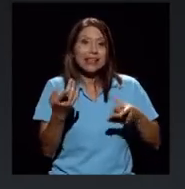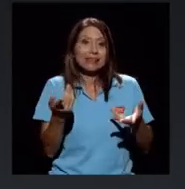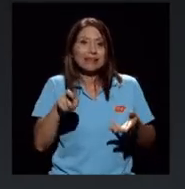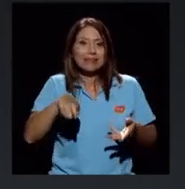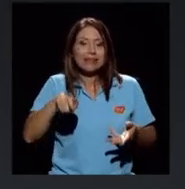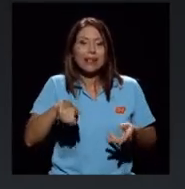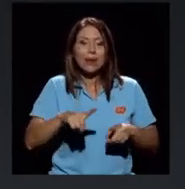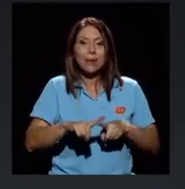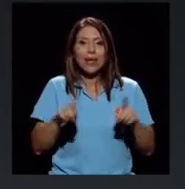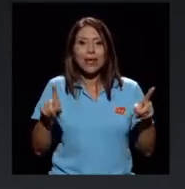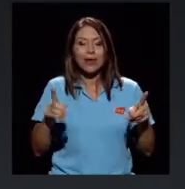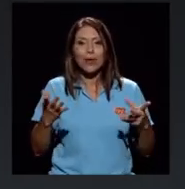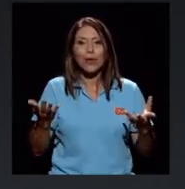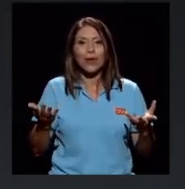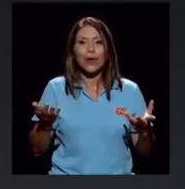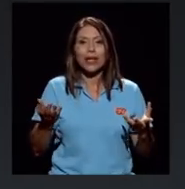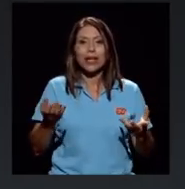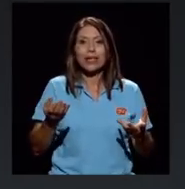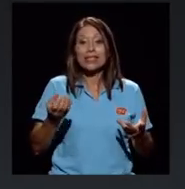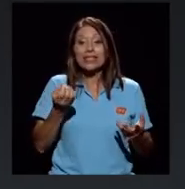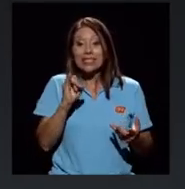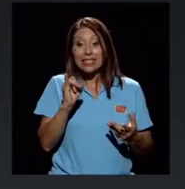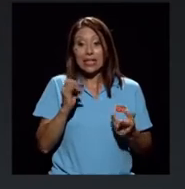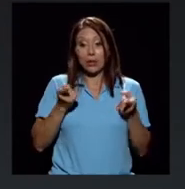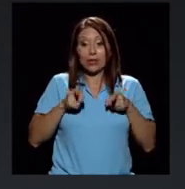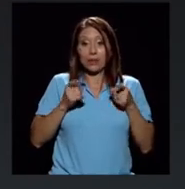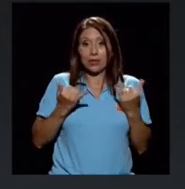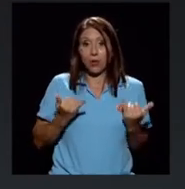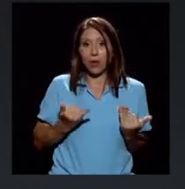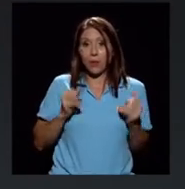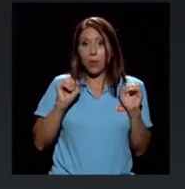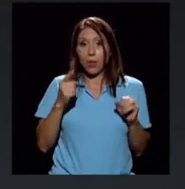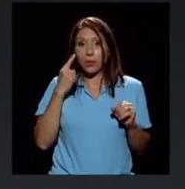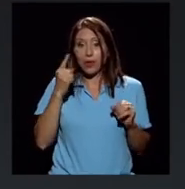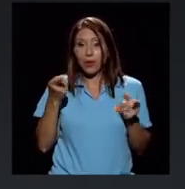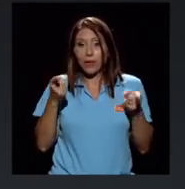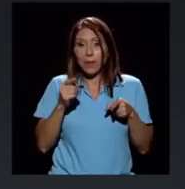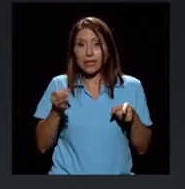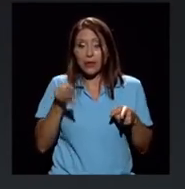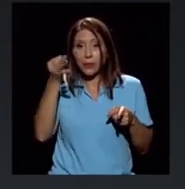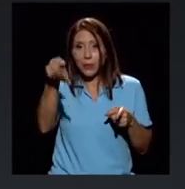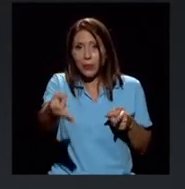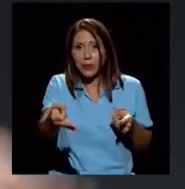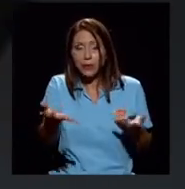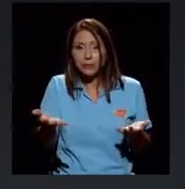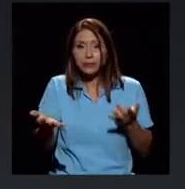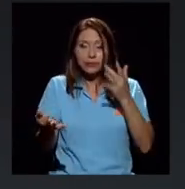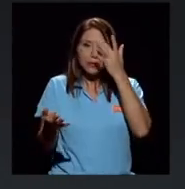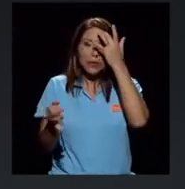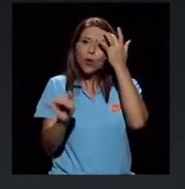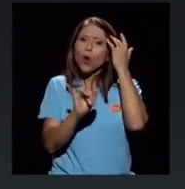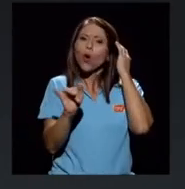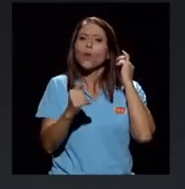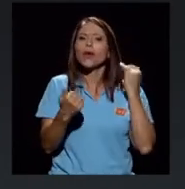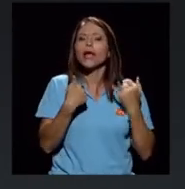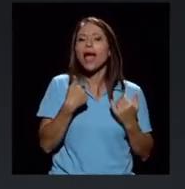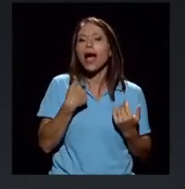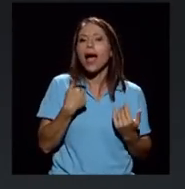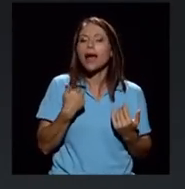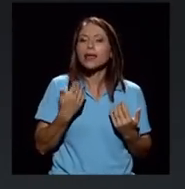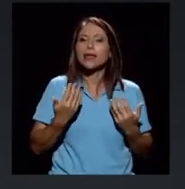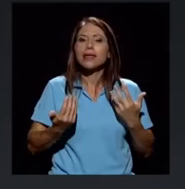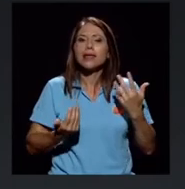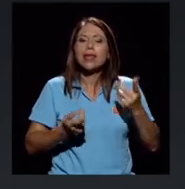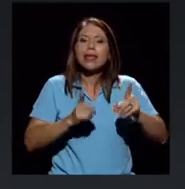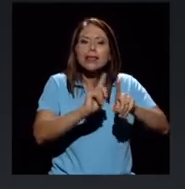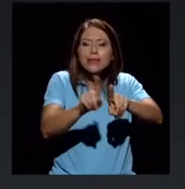pero si por la víspera se saca el día como que como que hay una conjunción